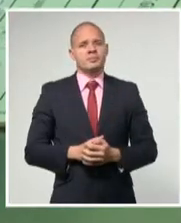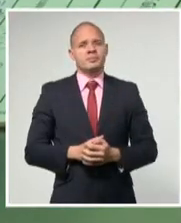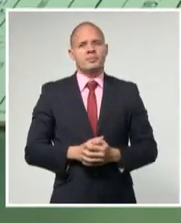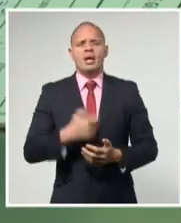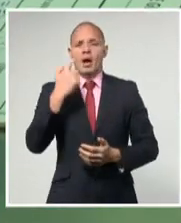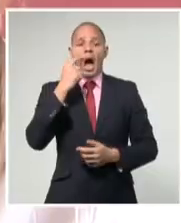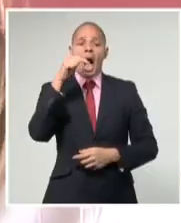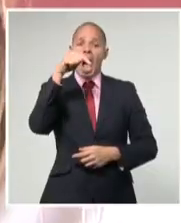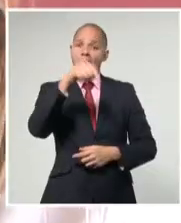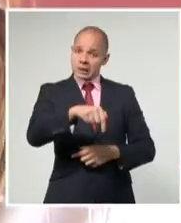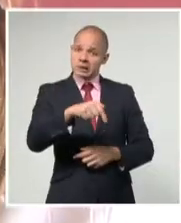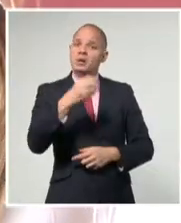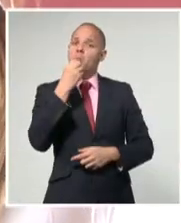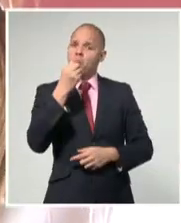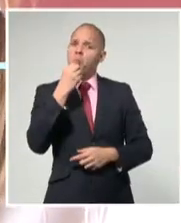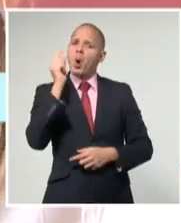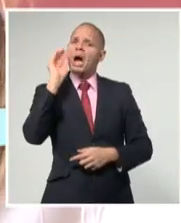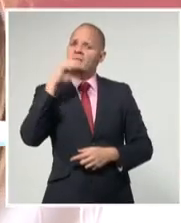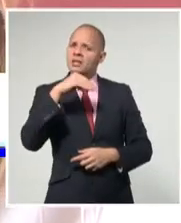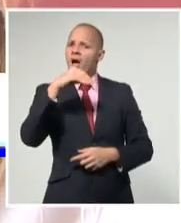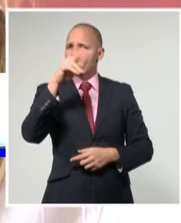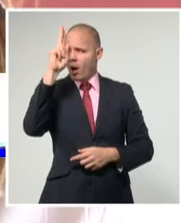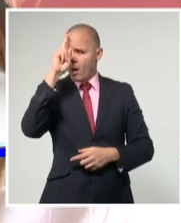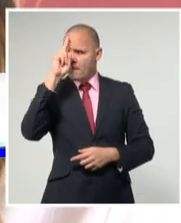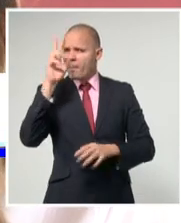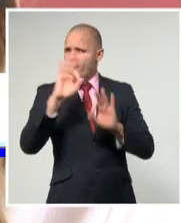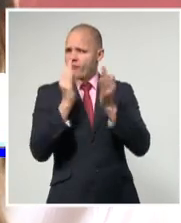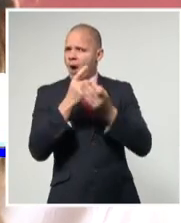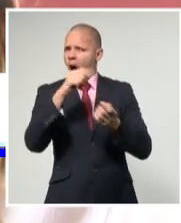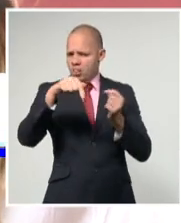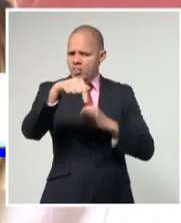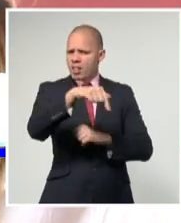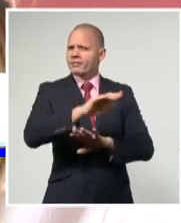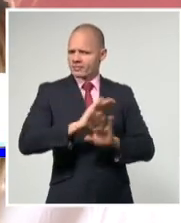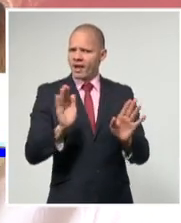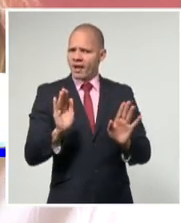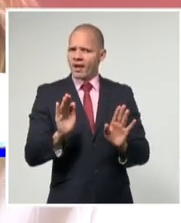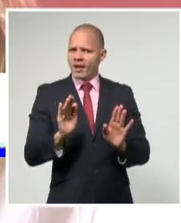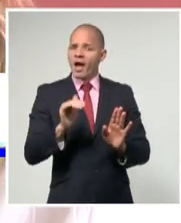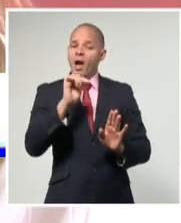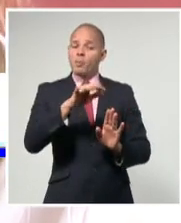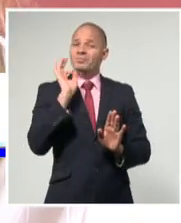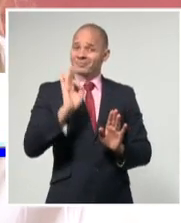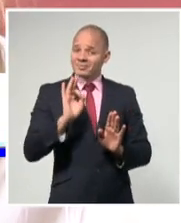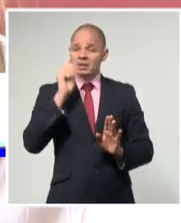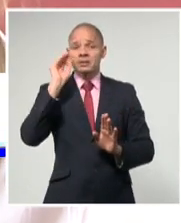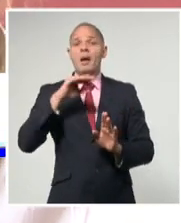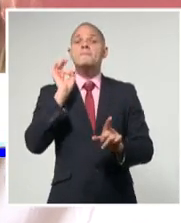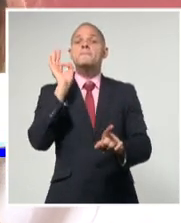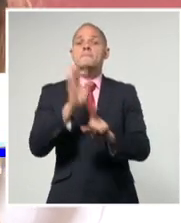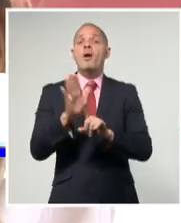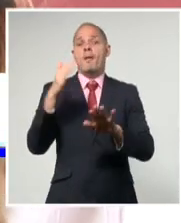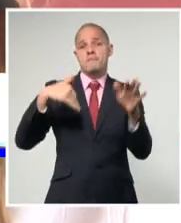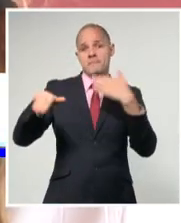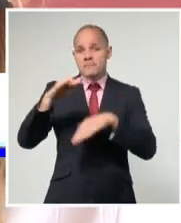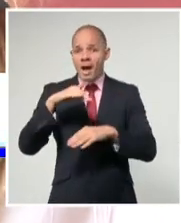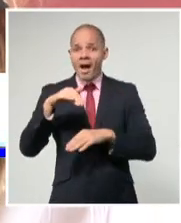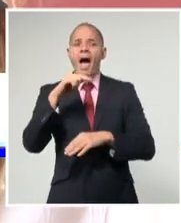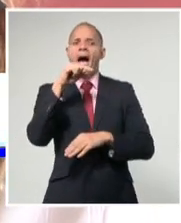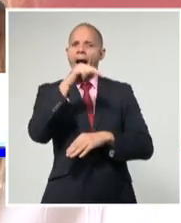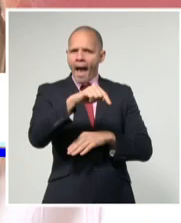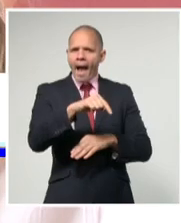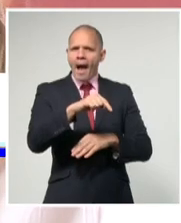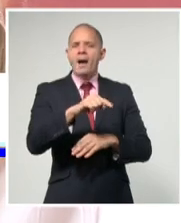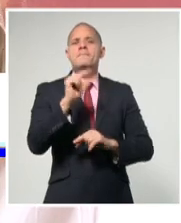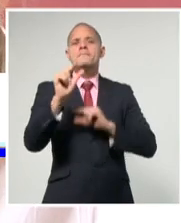consultorio médico de la familia porque aquí existe un consultorio médico de la familia con una población reducida todos conocemos que en el verano hay una población